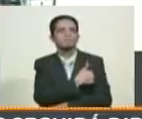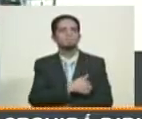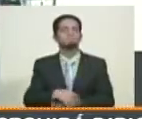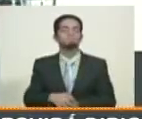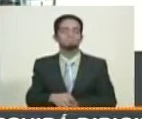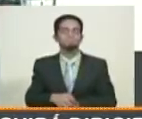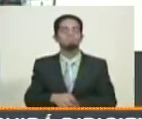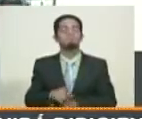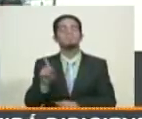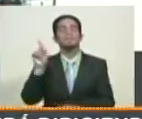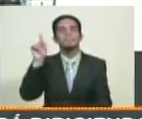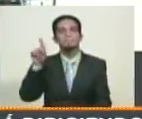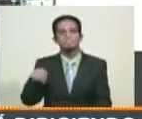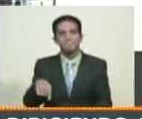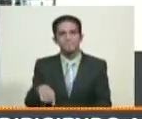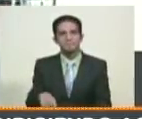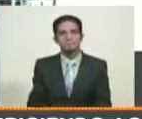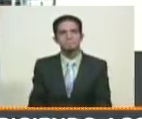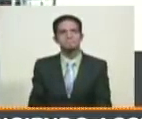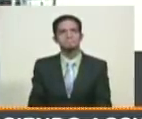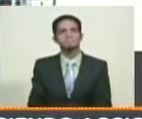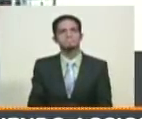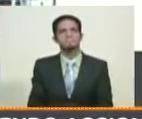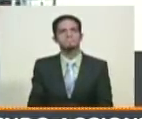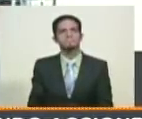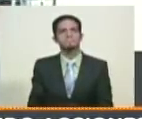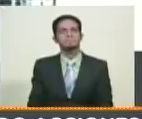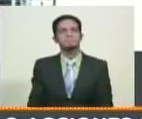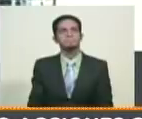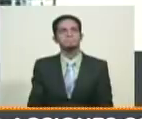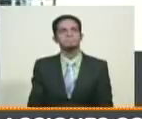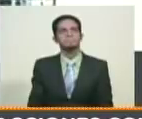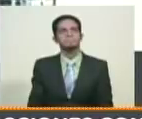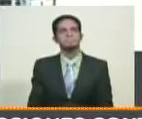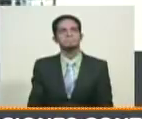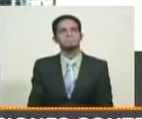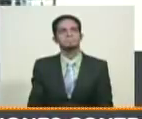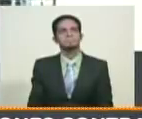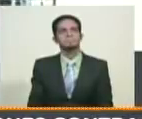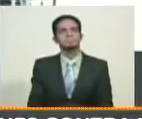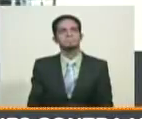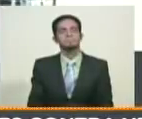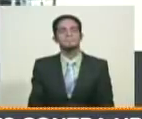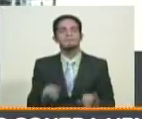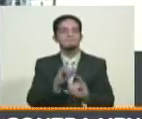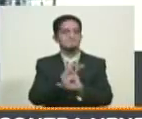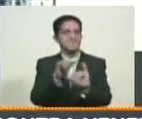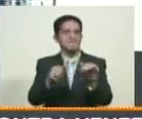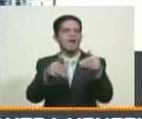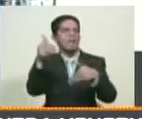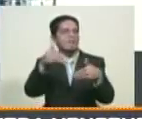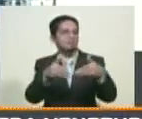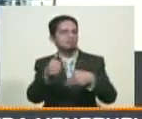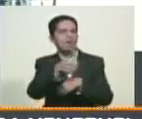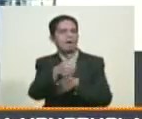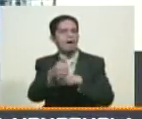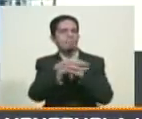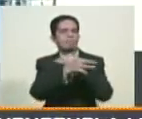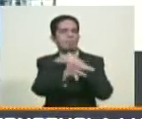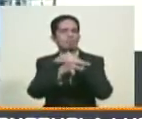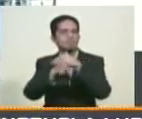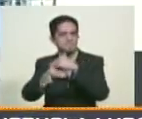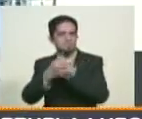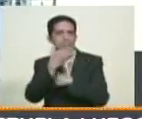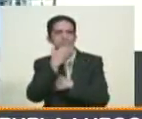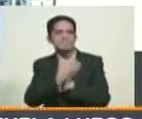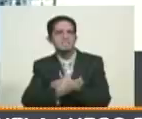con ello, posterior a esa circunstancia, habiéndose dado las elecciones municipales en diciembre